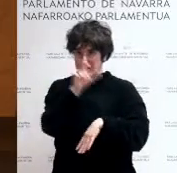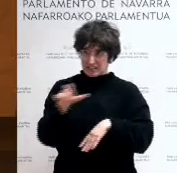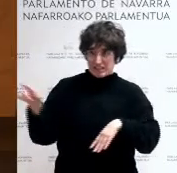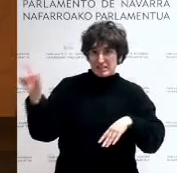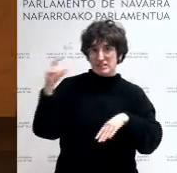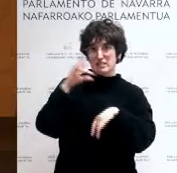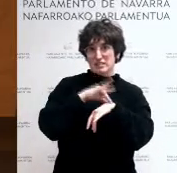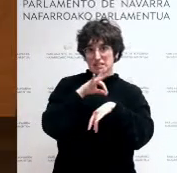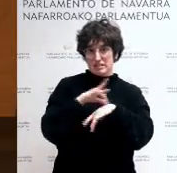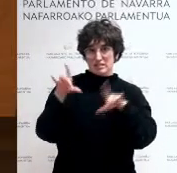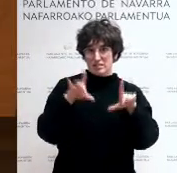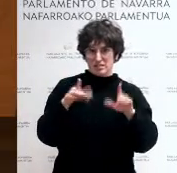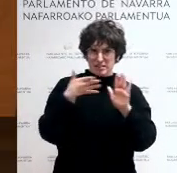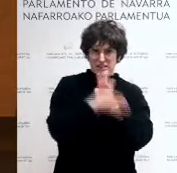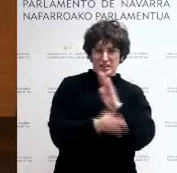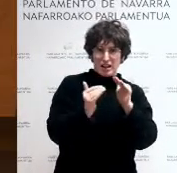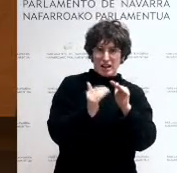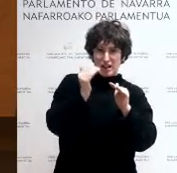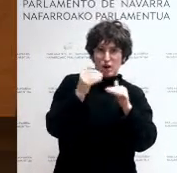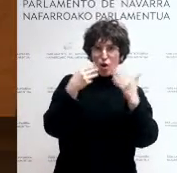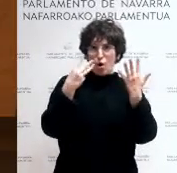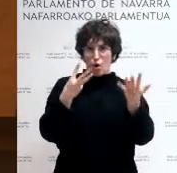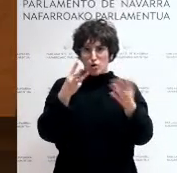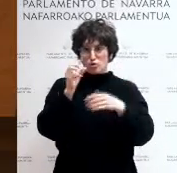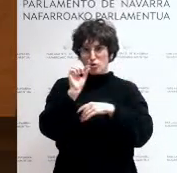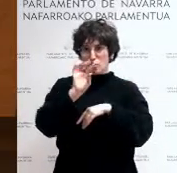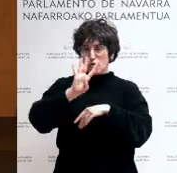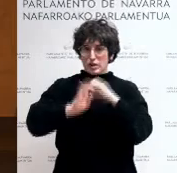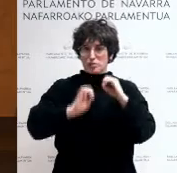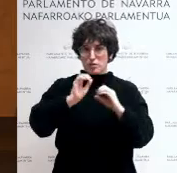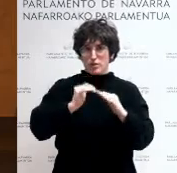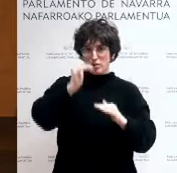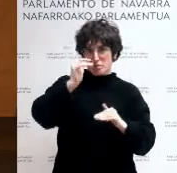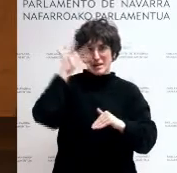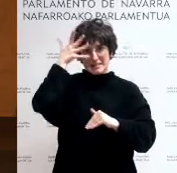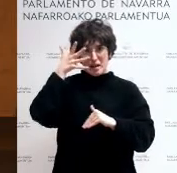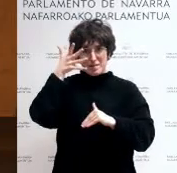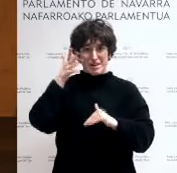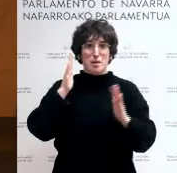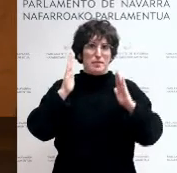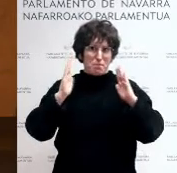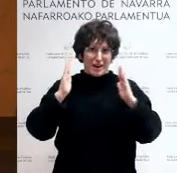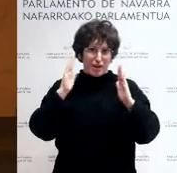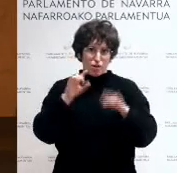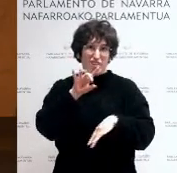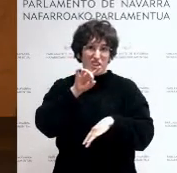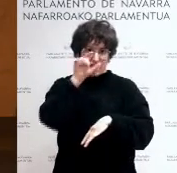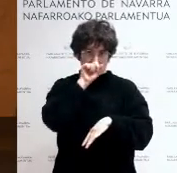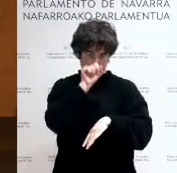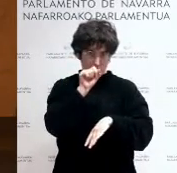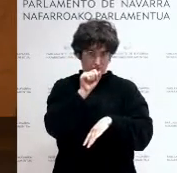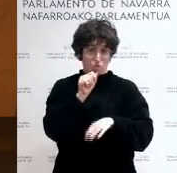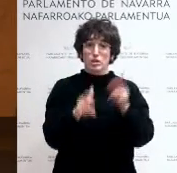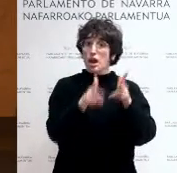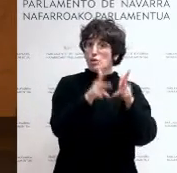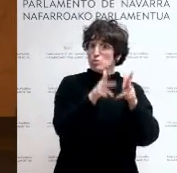un incremento de 4,8% en la plantilla de radiología en Navarra en 15 años. Si vamos a ver lo que está pasando en Euskadi, que la